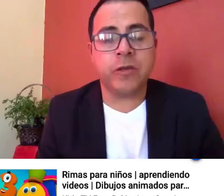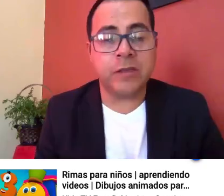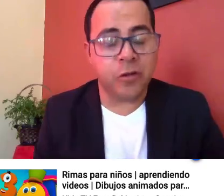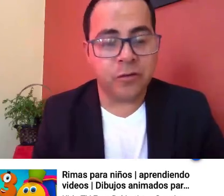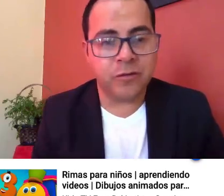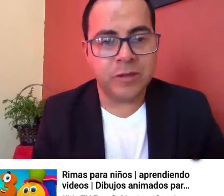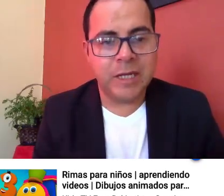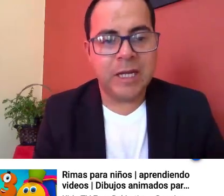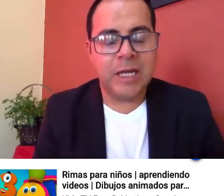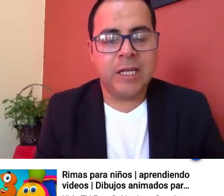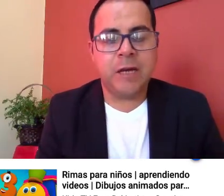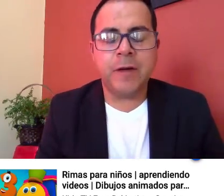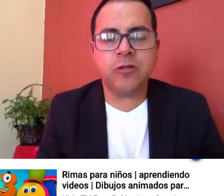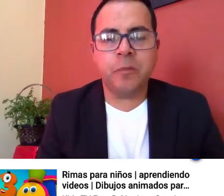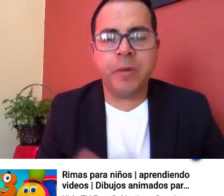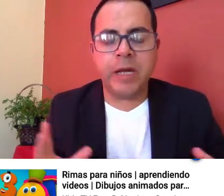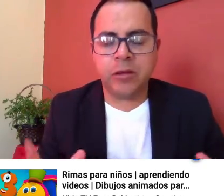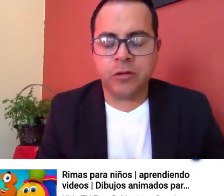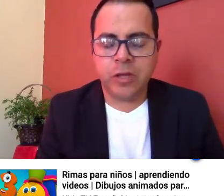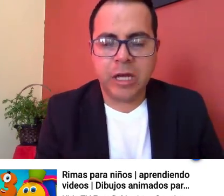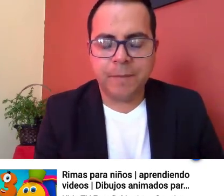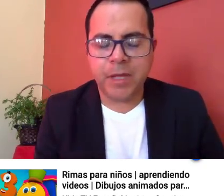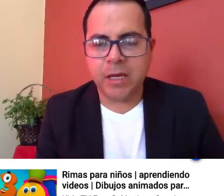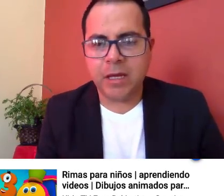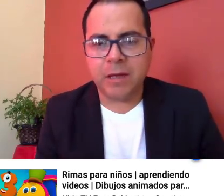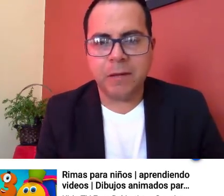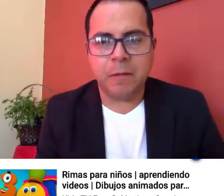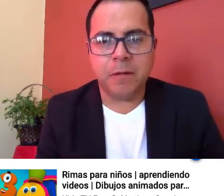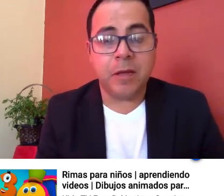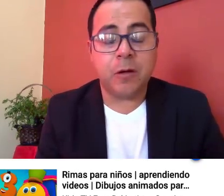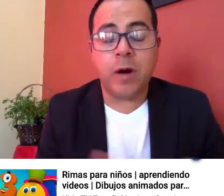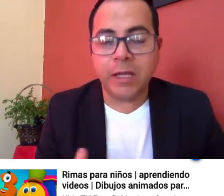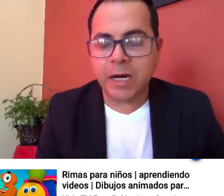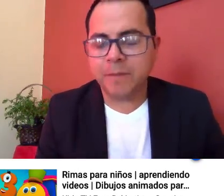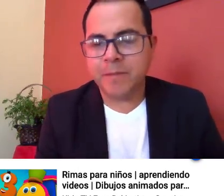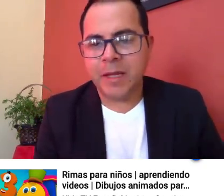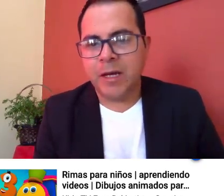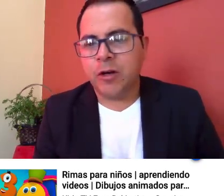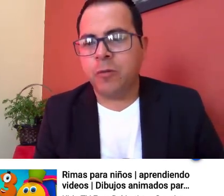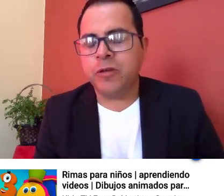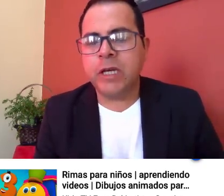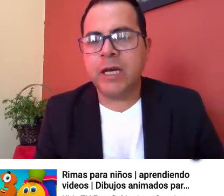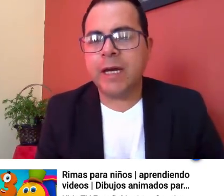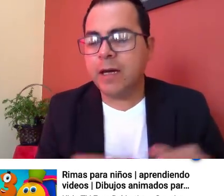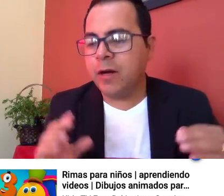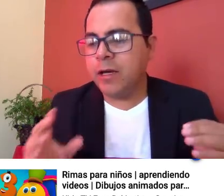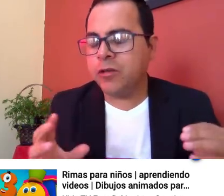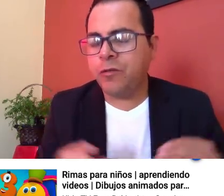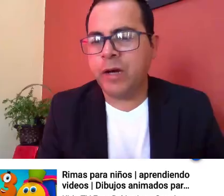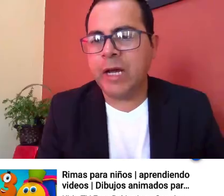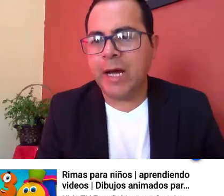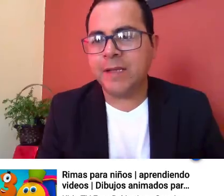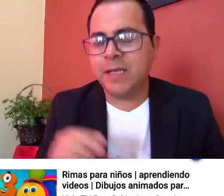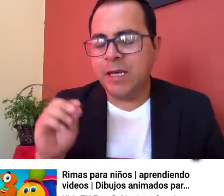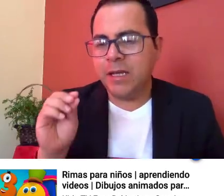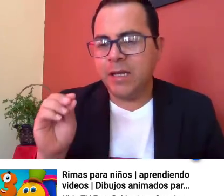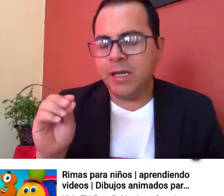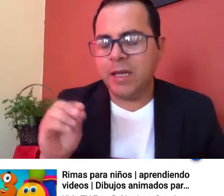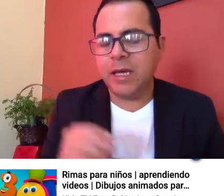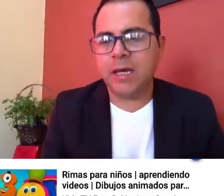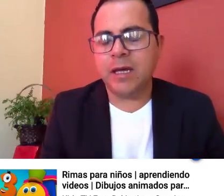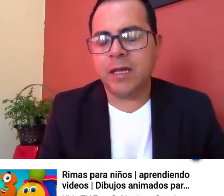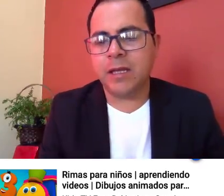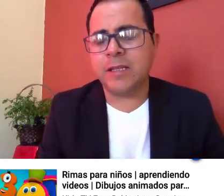haber confrontación. Lleva esto a un pleito de cuadra, como si esto fuera